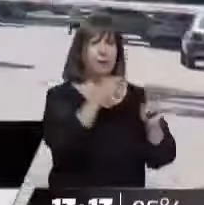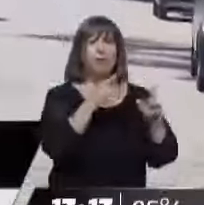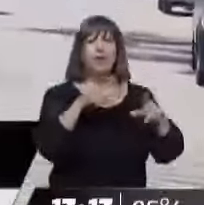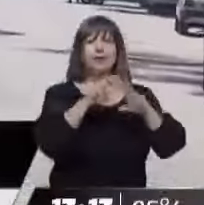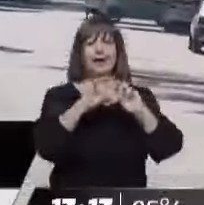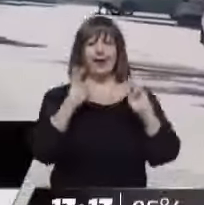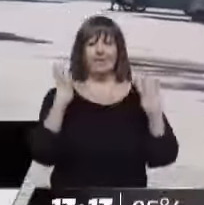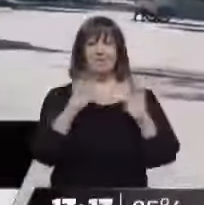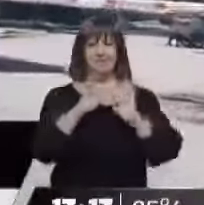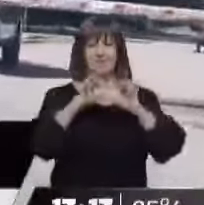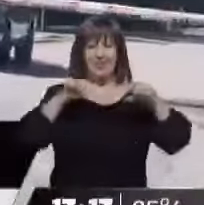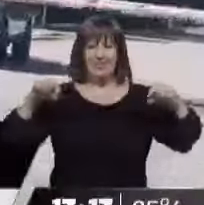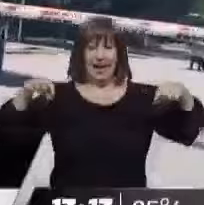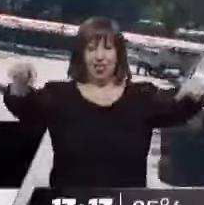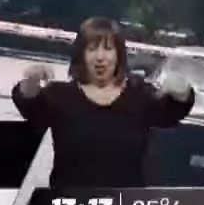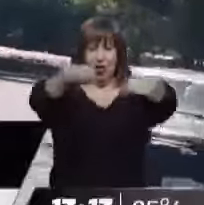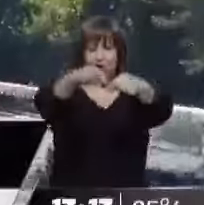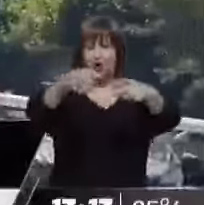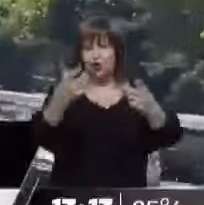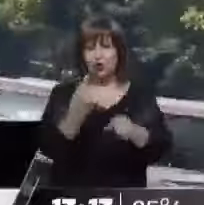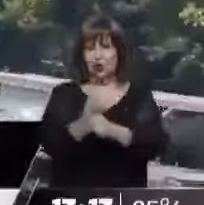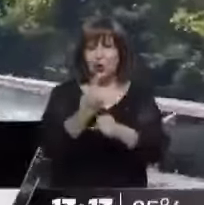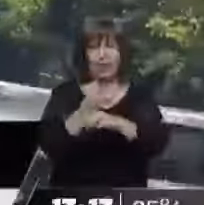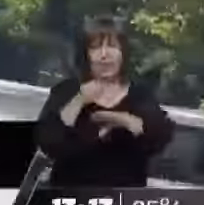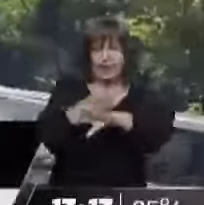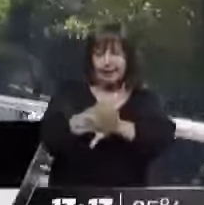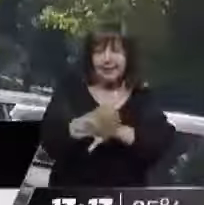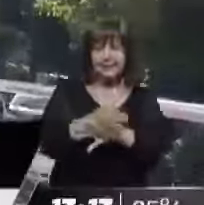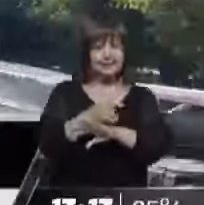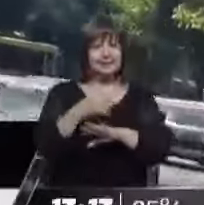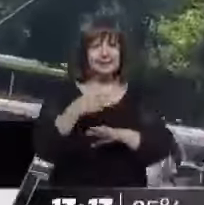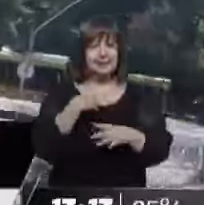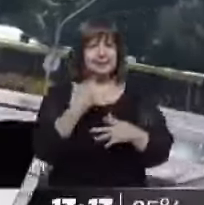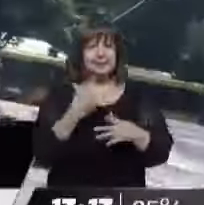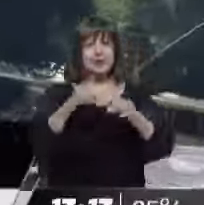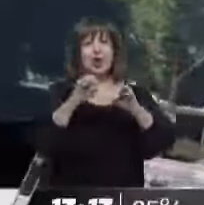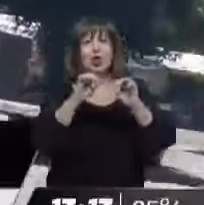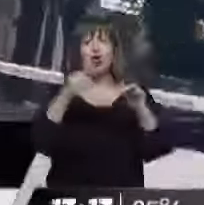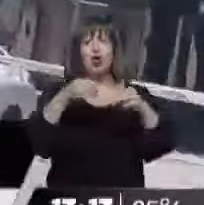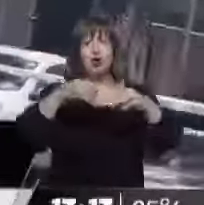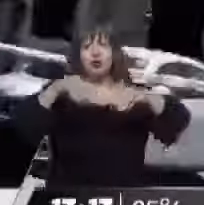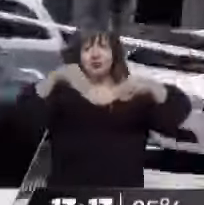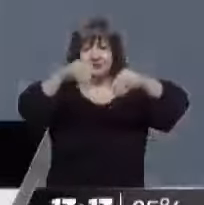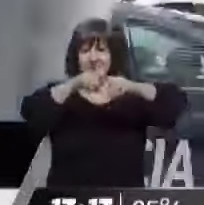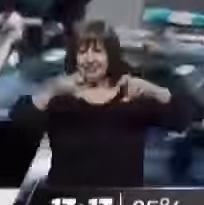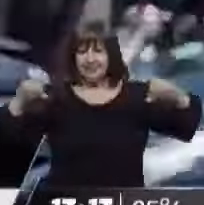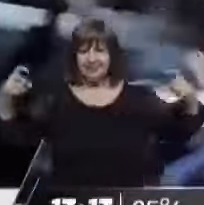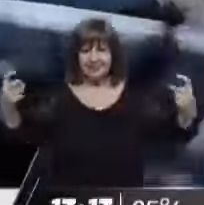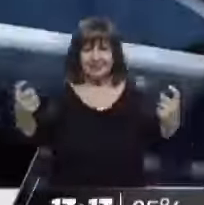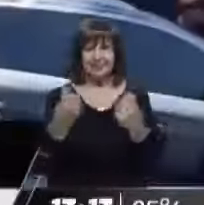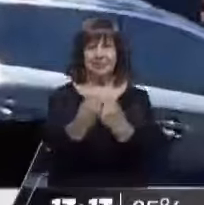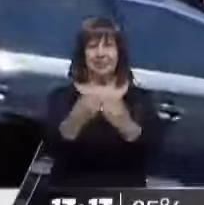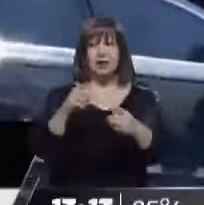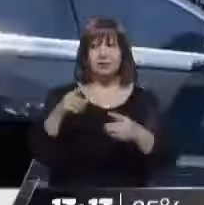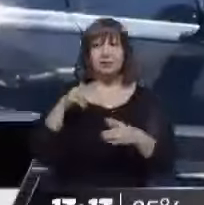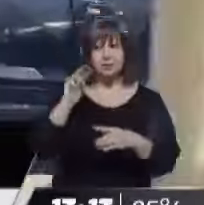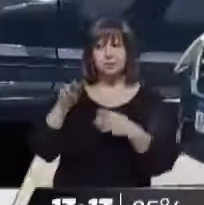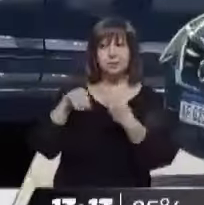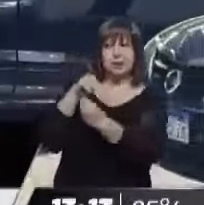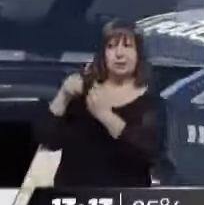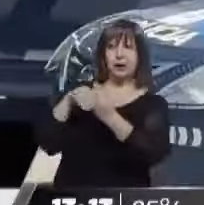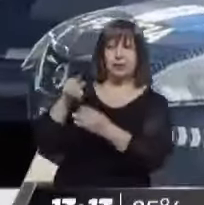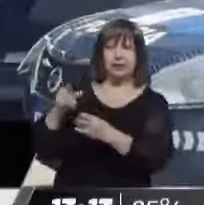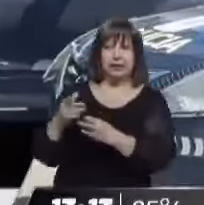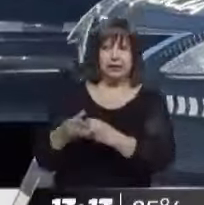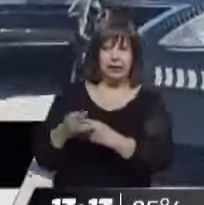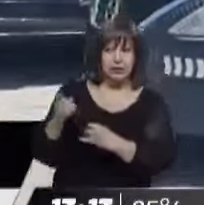todo, por lo menos en estas dos viviendas está todo vallado. Entonces, por esta zona puntualmente, acá hay familiares también, no sé si van a querer